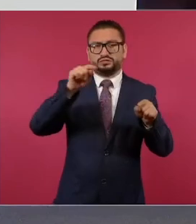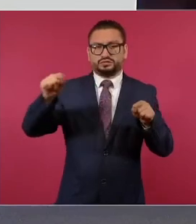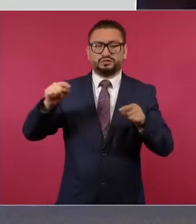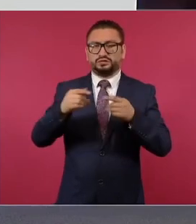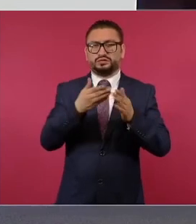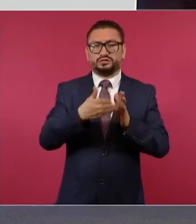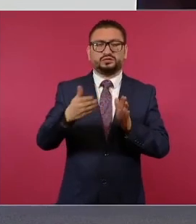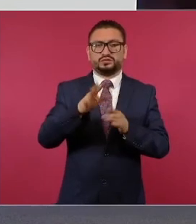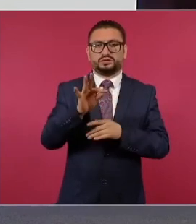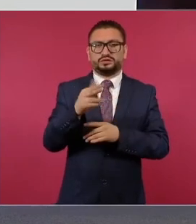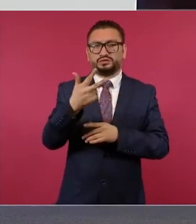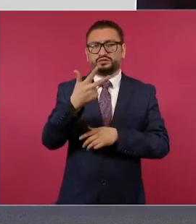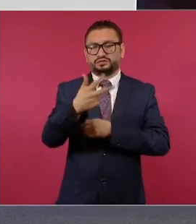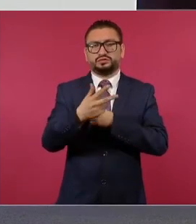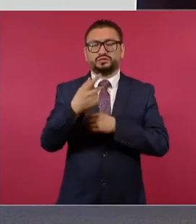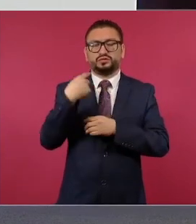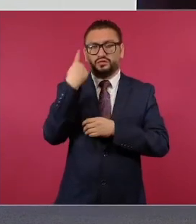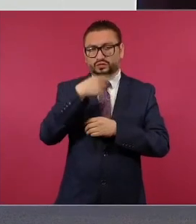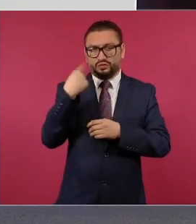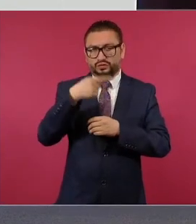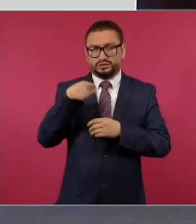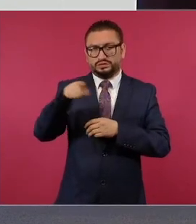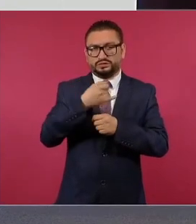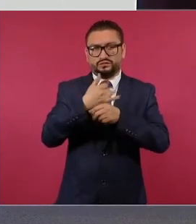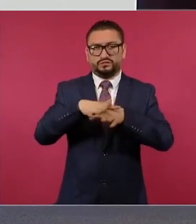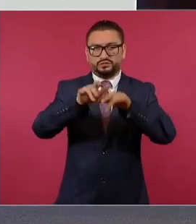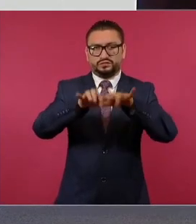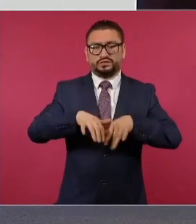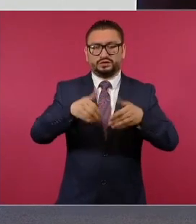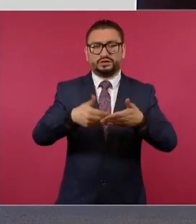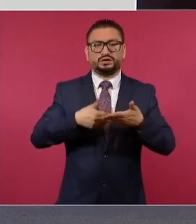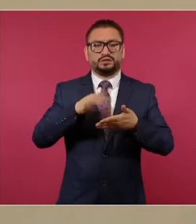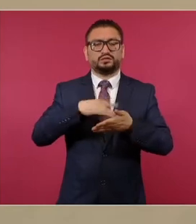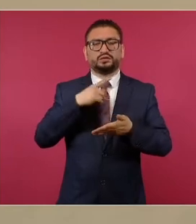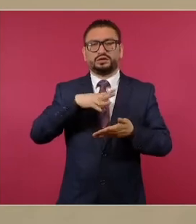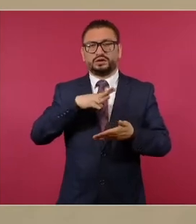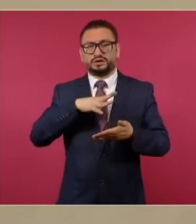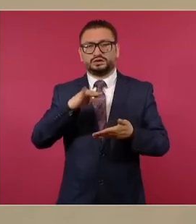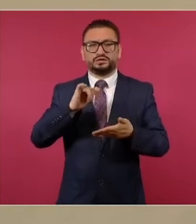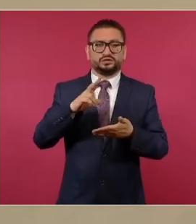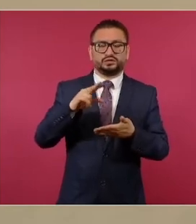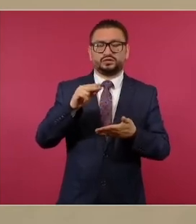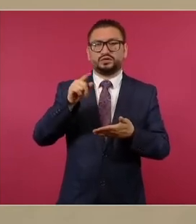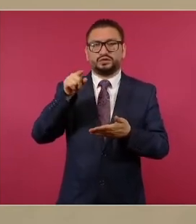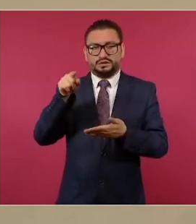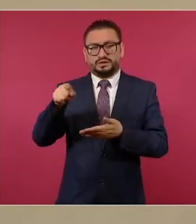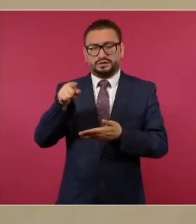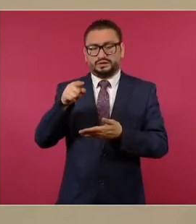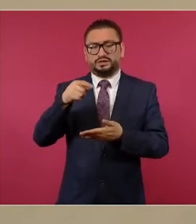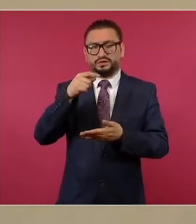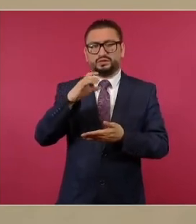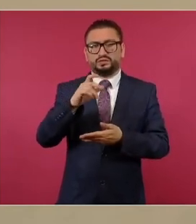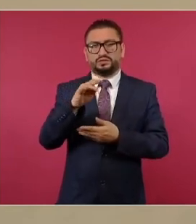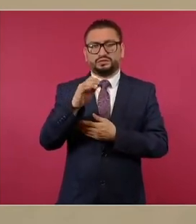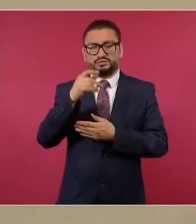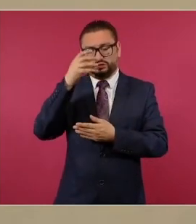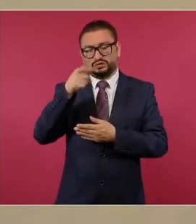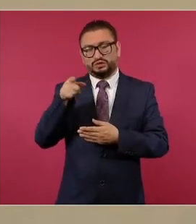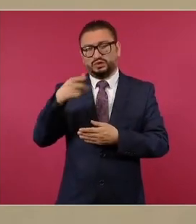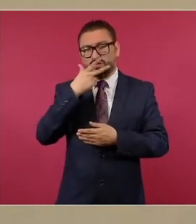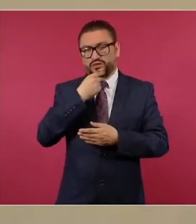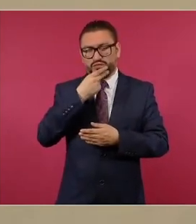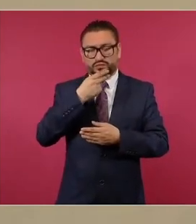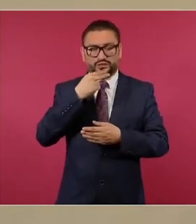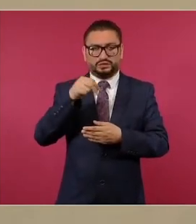de 48 horas rindan sus informes previos sobre la existencia o no de los actos que se le reclaman. Cuauhtémoc